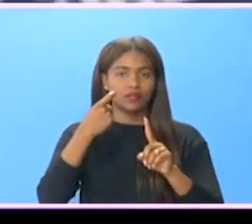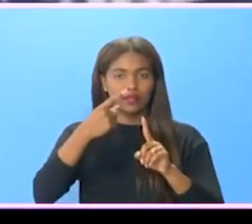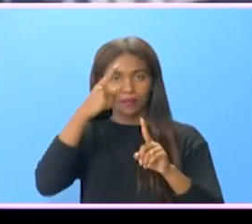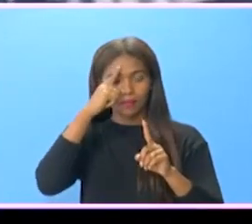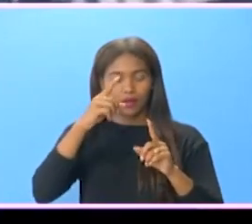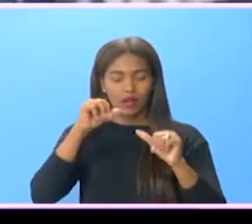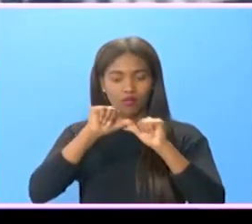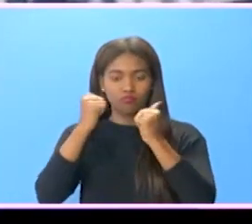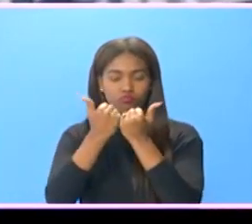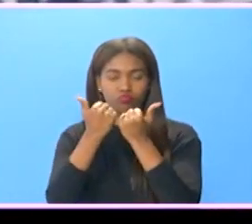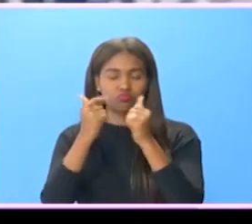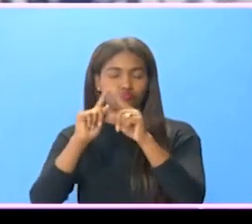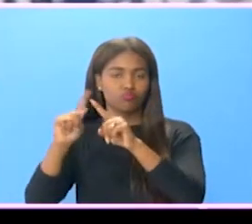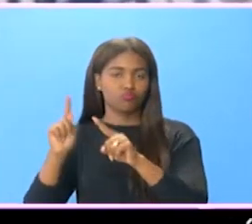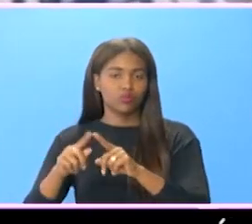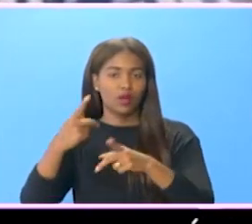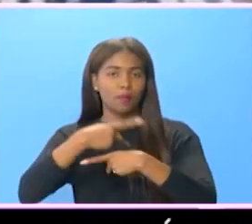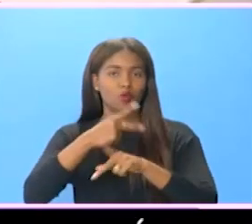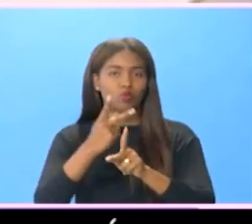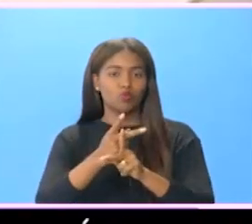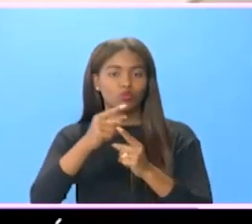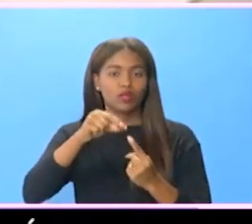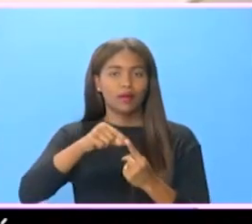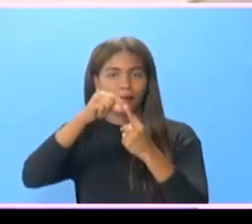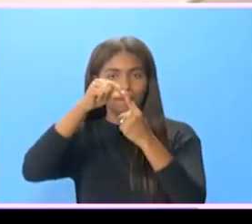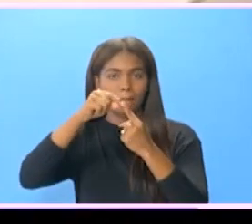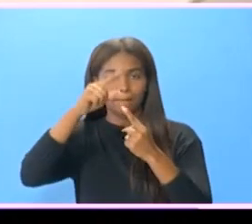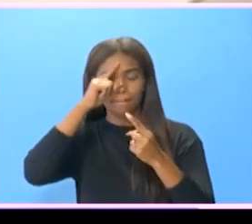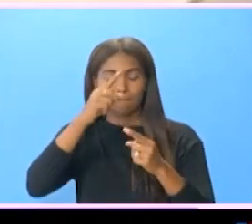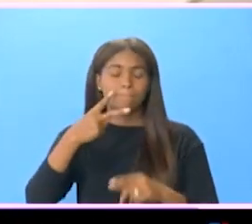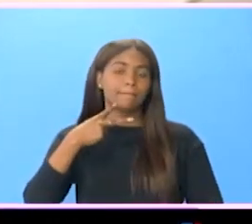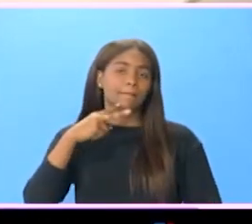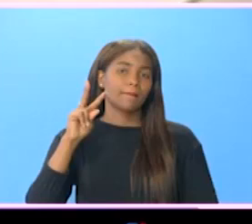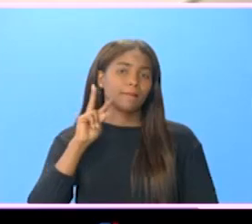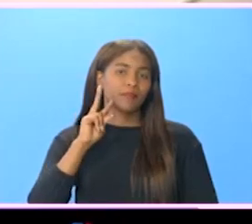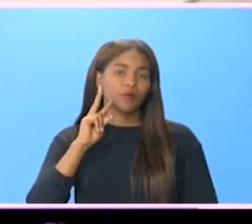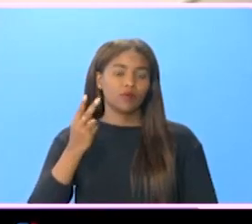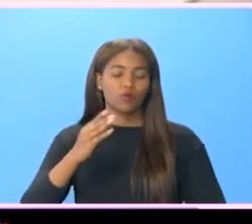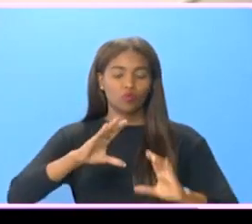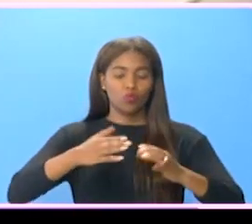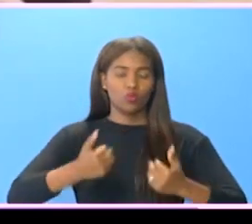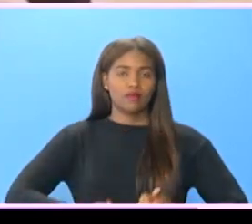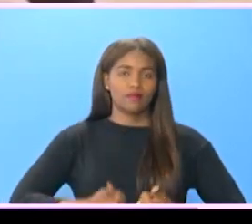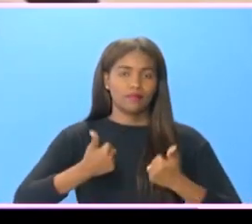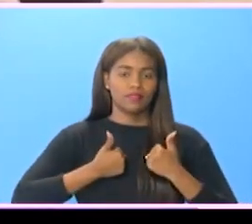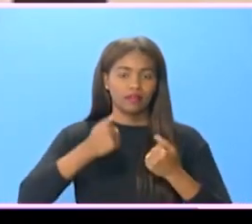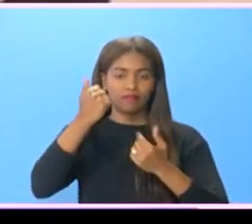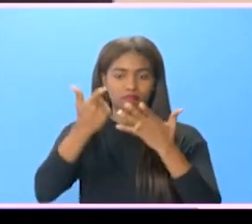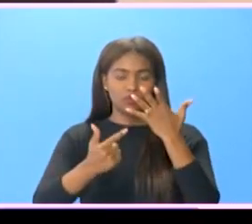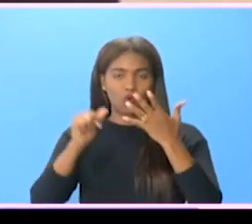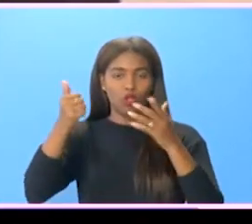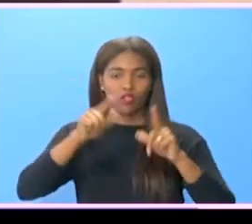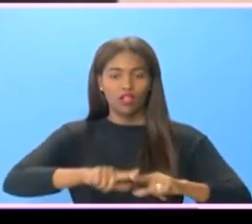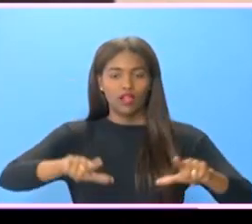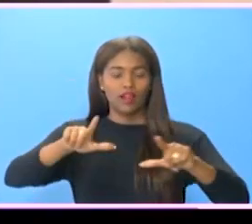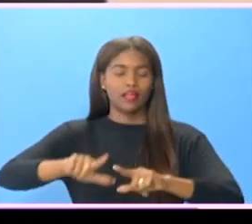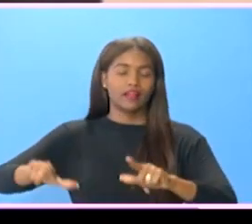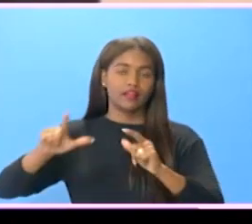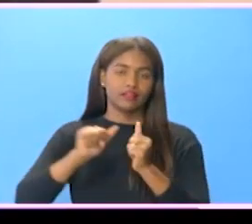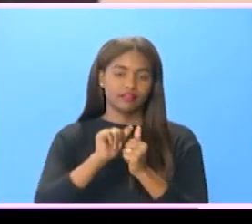a cooperativas, productos exclusivos de vegetales, juntas de vecinos, entre otras áreas del